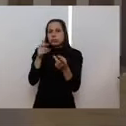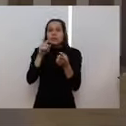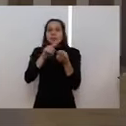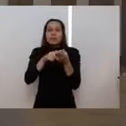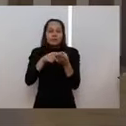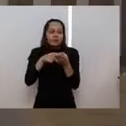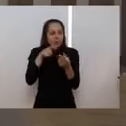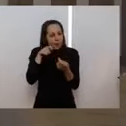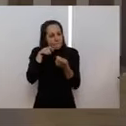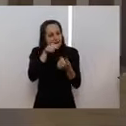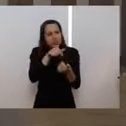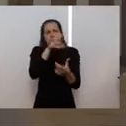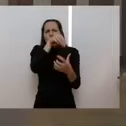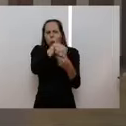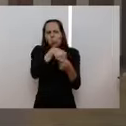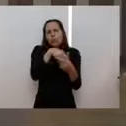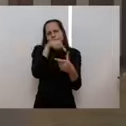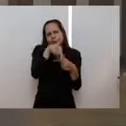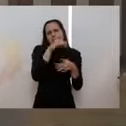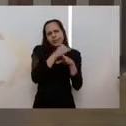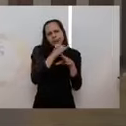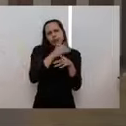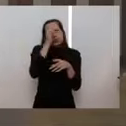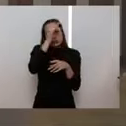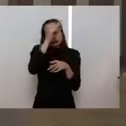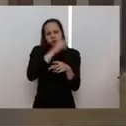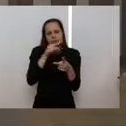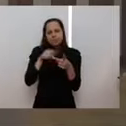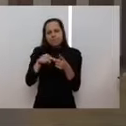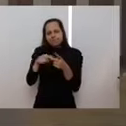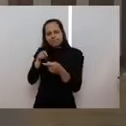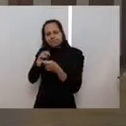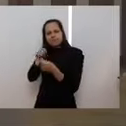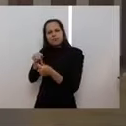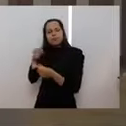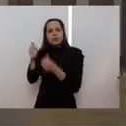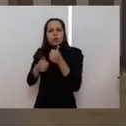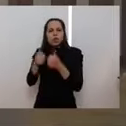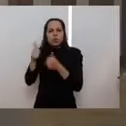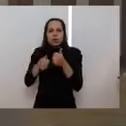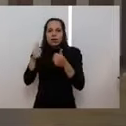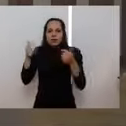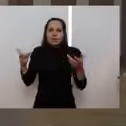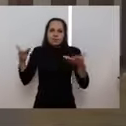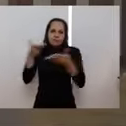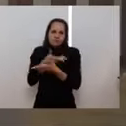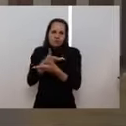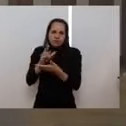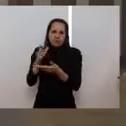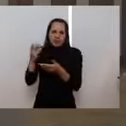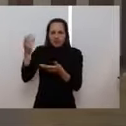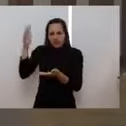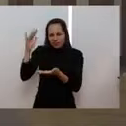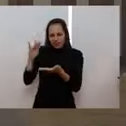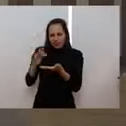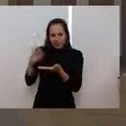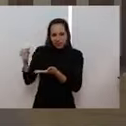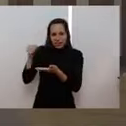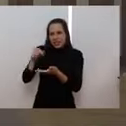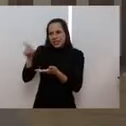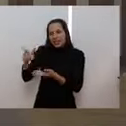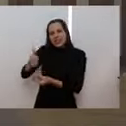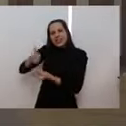dentro de nuestra institución hospitalaria y el otro cuando nos ha sido posible la transferencia en disminución de tarifas a la dirección general de sanidad